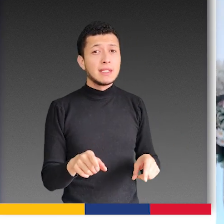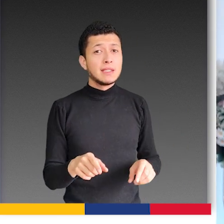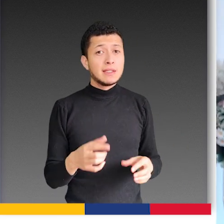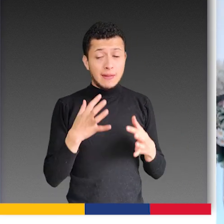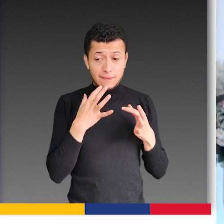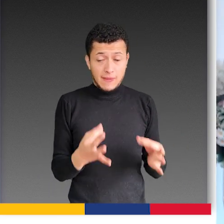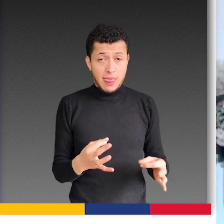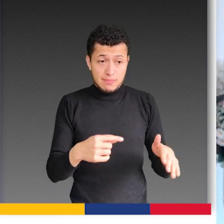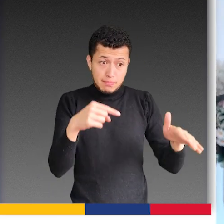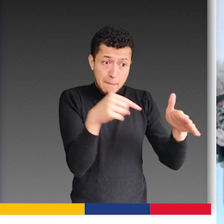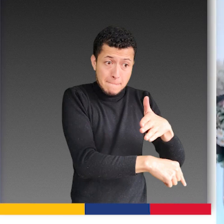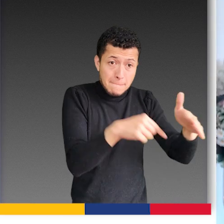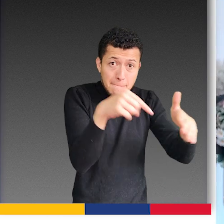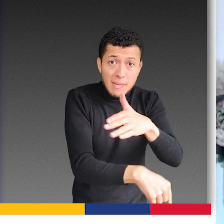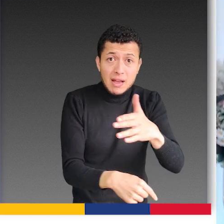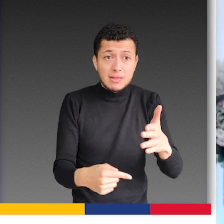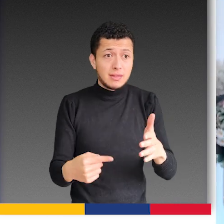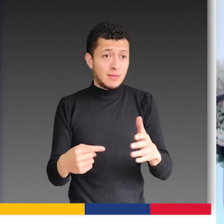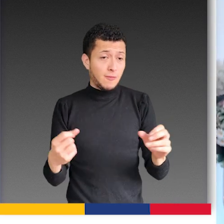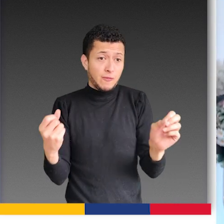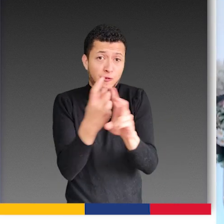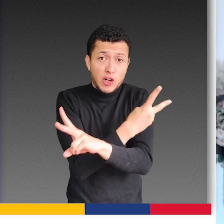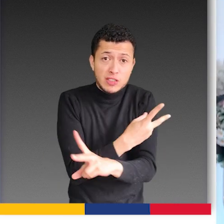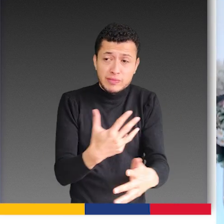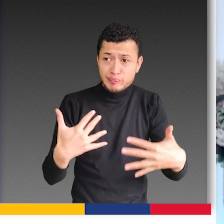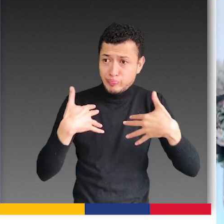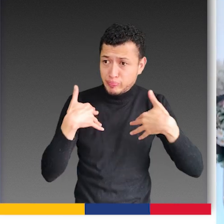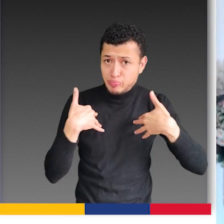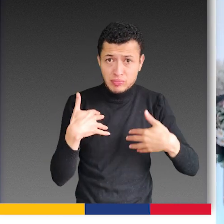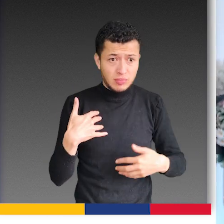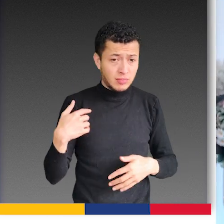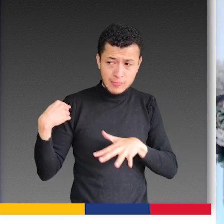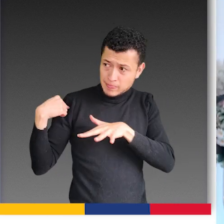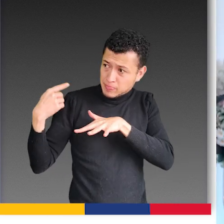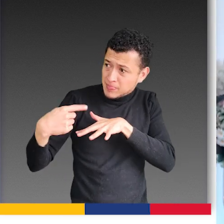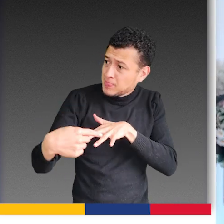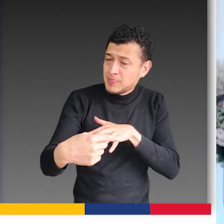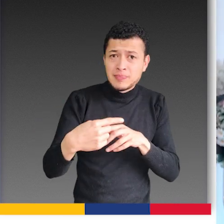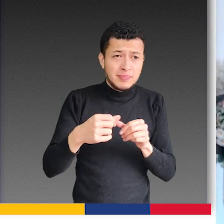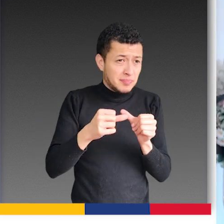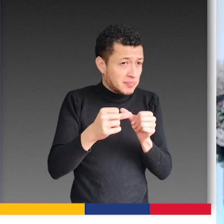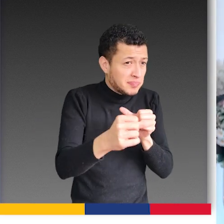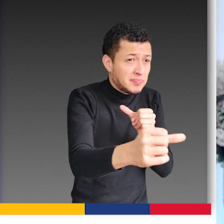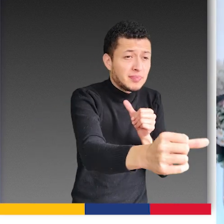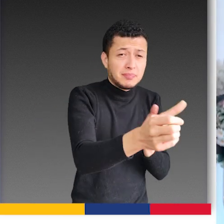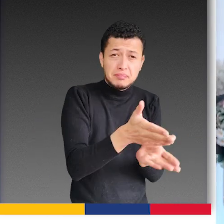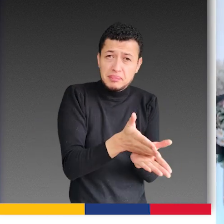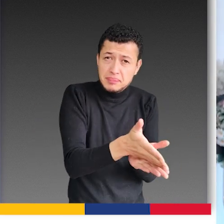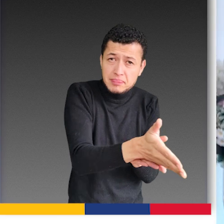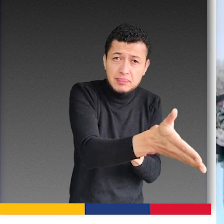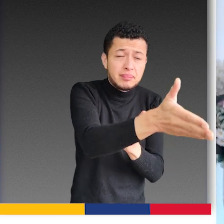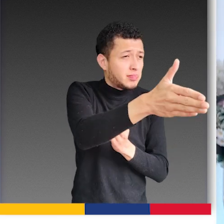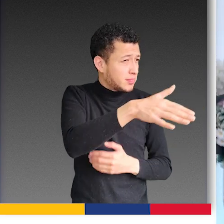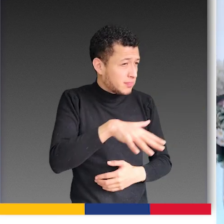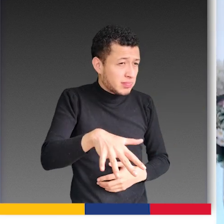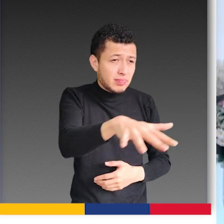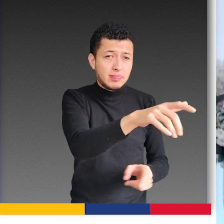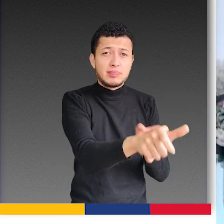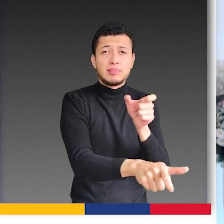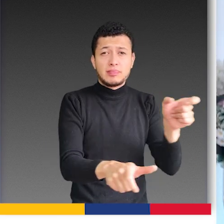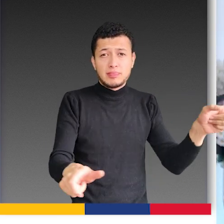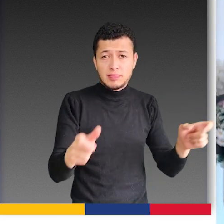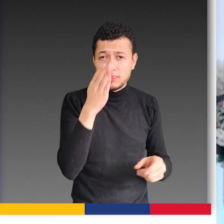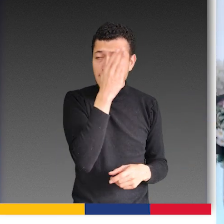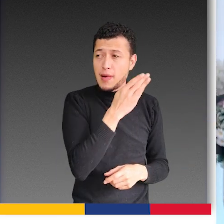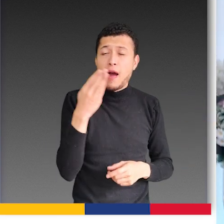racismo y la discriminación racial nos mata, nos violenta de manera